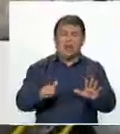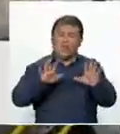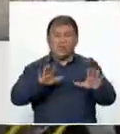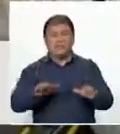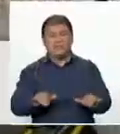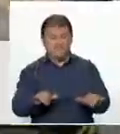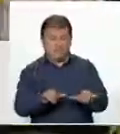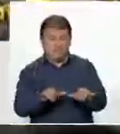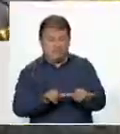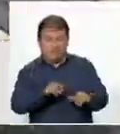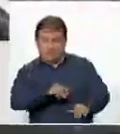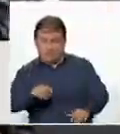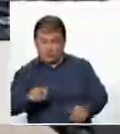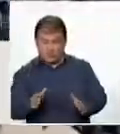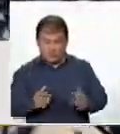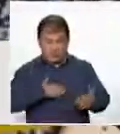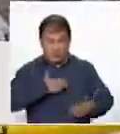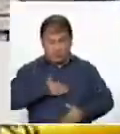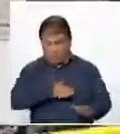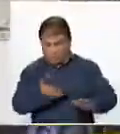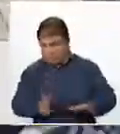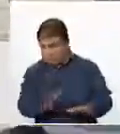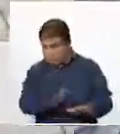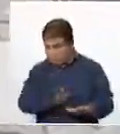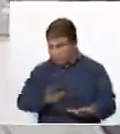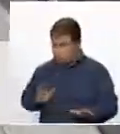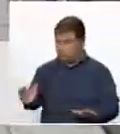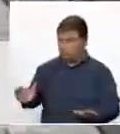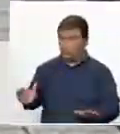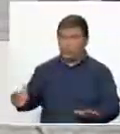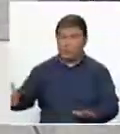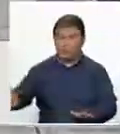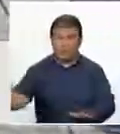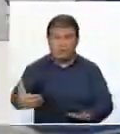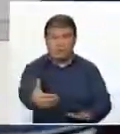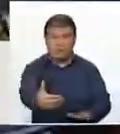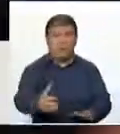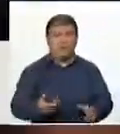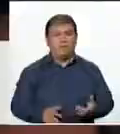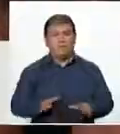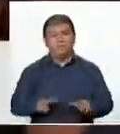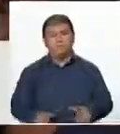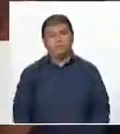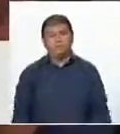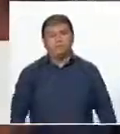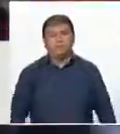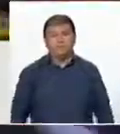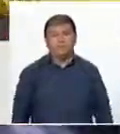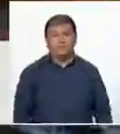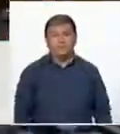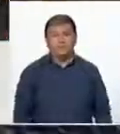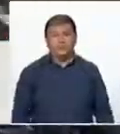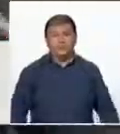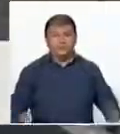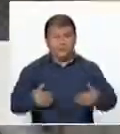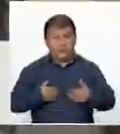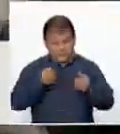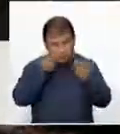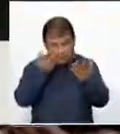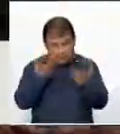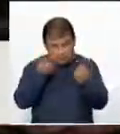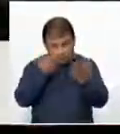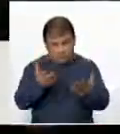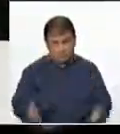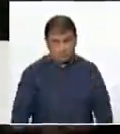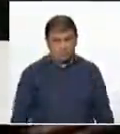aproximadamente del cuerpo de esta mujer que falleció hace ya varios minutos. Tenemos información, quizá,